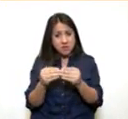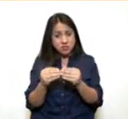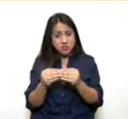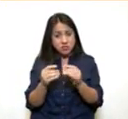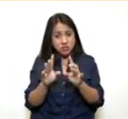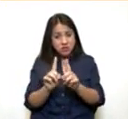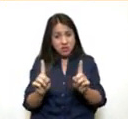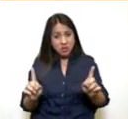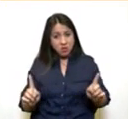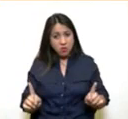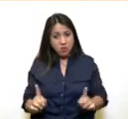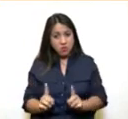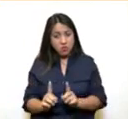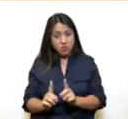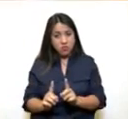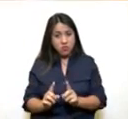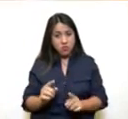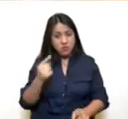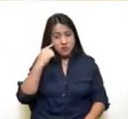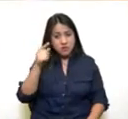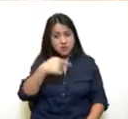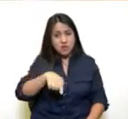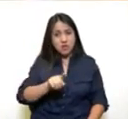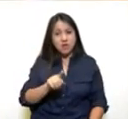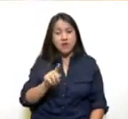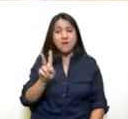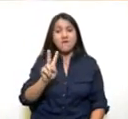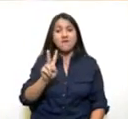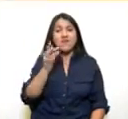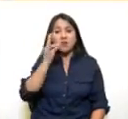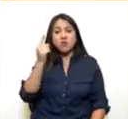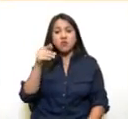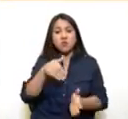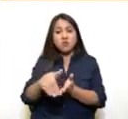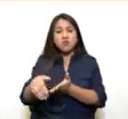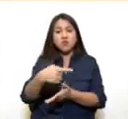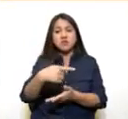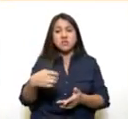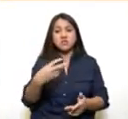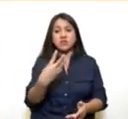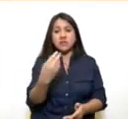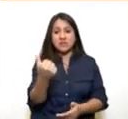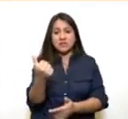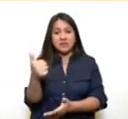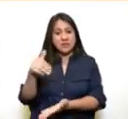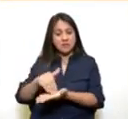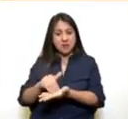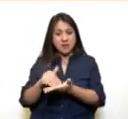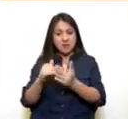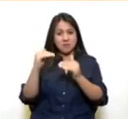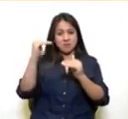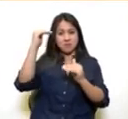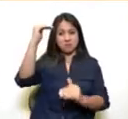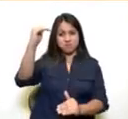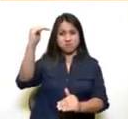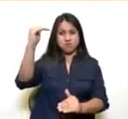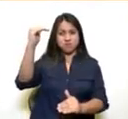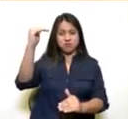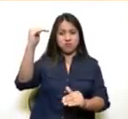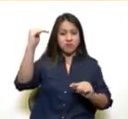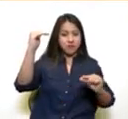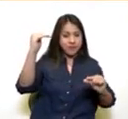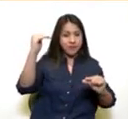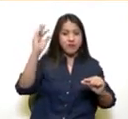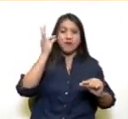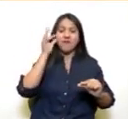eso no es esto y el de vitacura es 1.136.000 porque está esta diferencia tan abismal